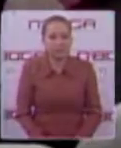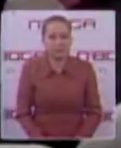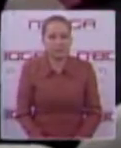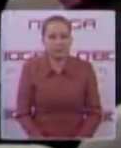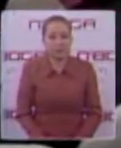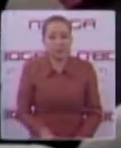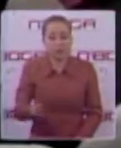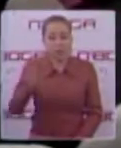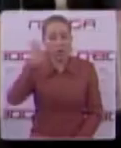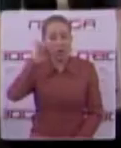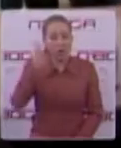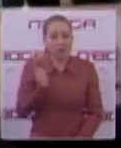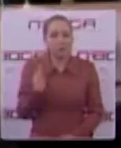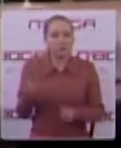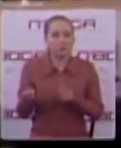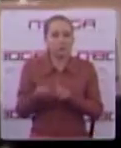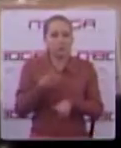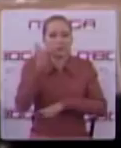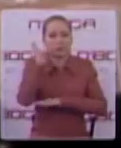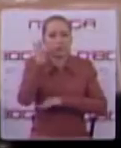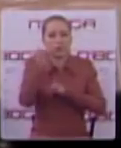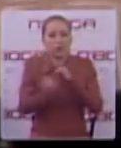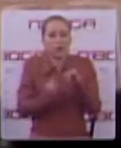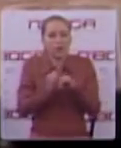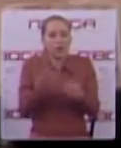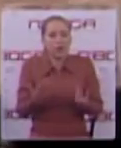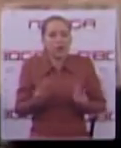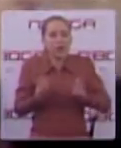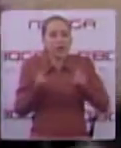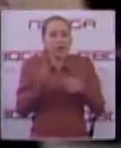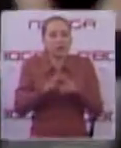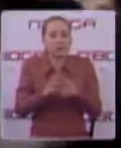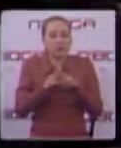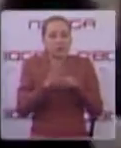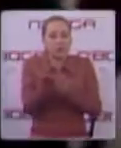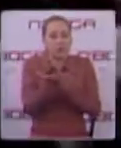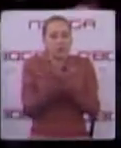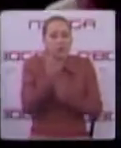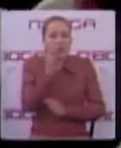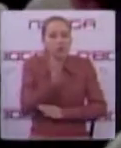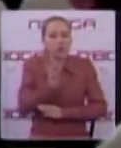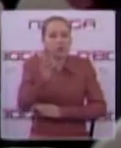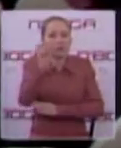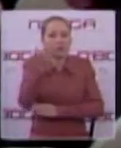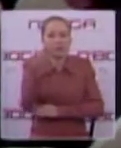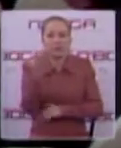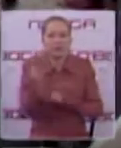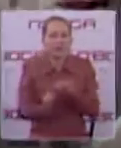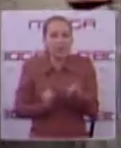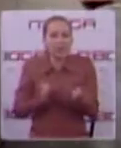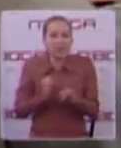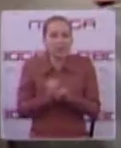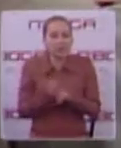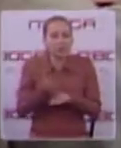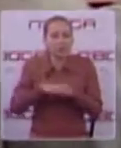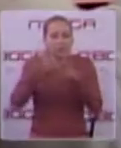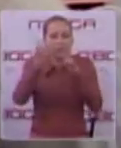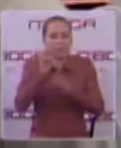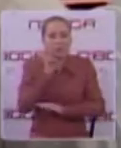En Cuenca se llevará a cabo el primer foro internacional de calidad en la prestación de servicios turísticos. Es un foro internacional de